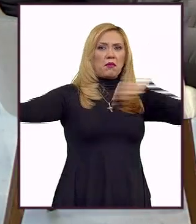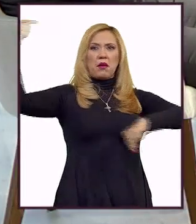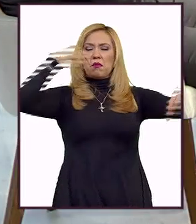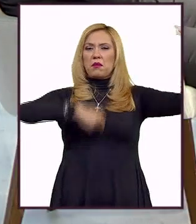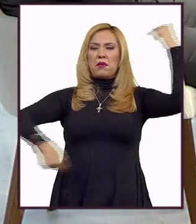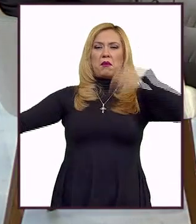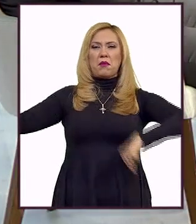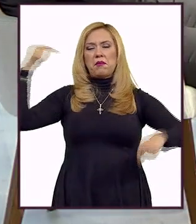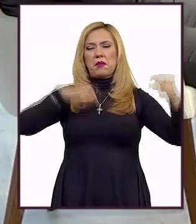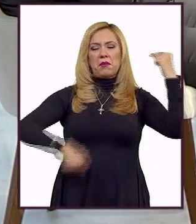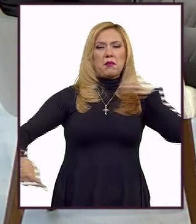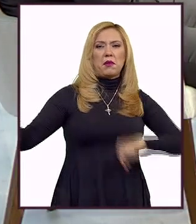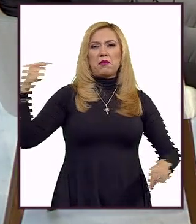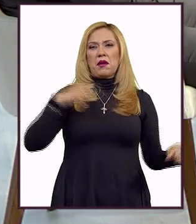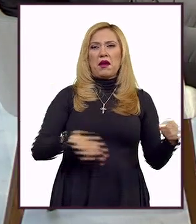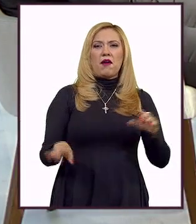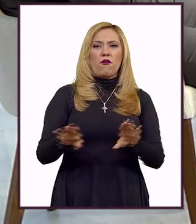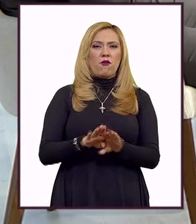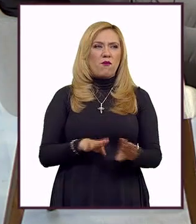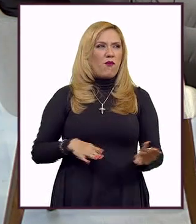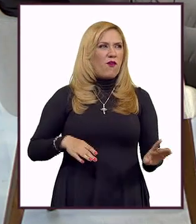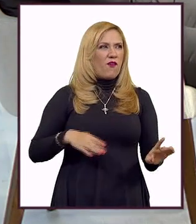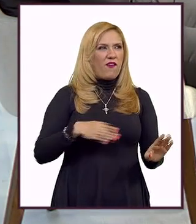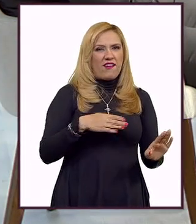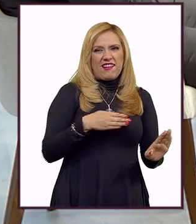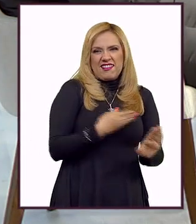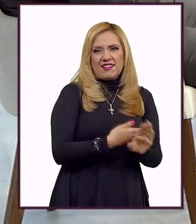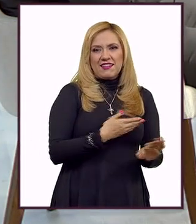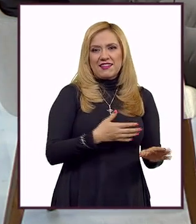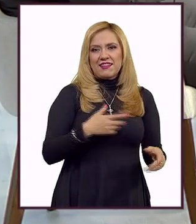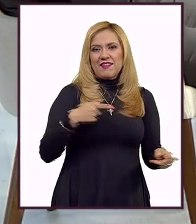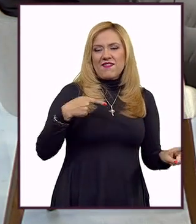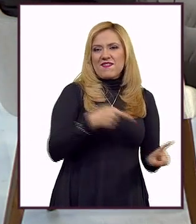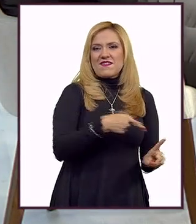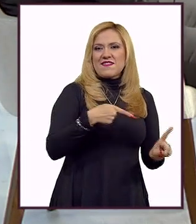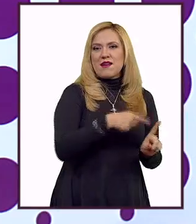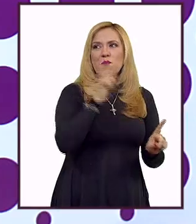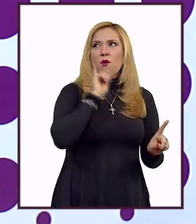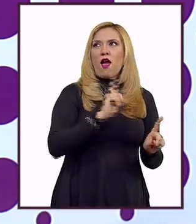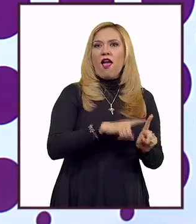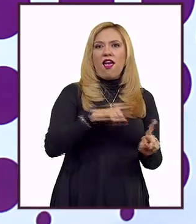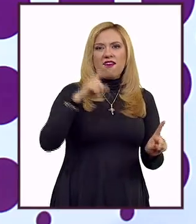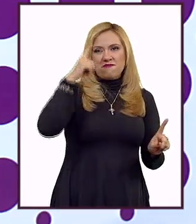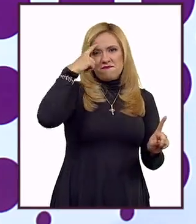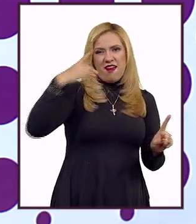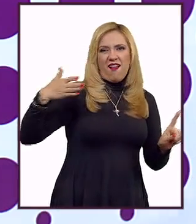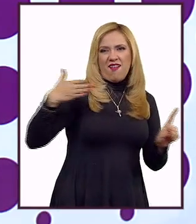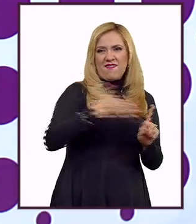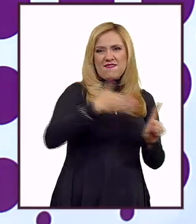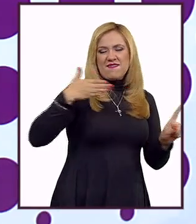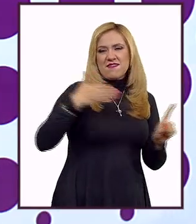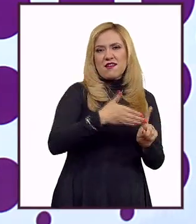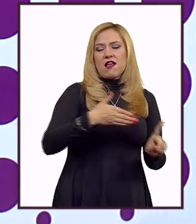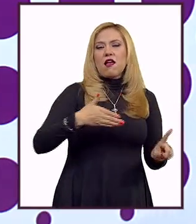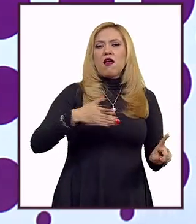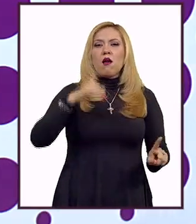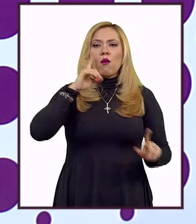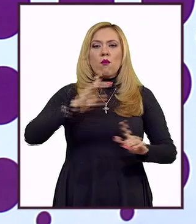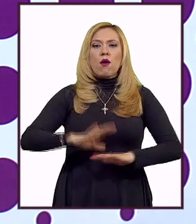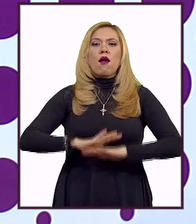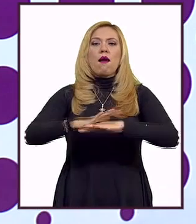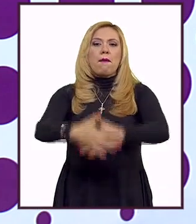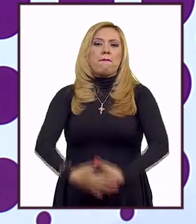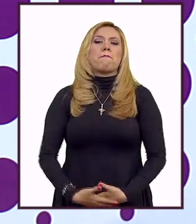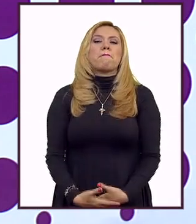de batalla, y en los genocidios, por ejemplo, se utilizaba la violencia sexual para embarazar a las mujeres del lado contrario